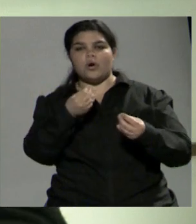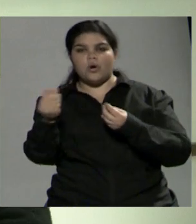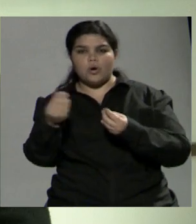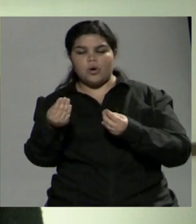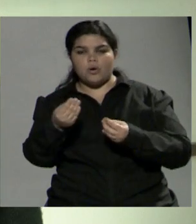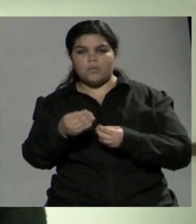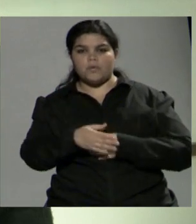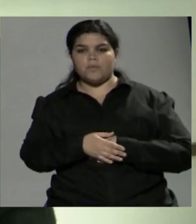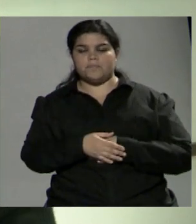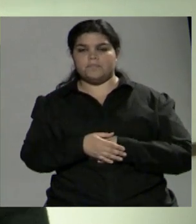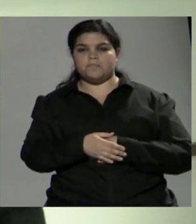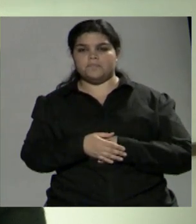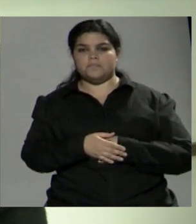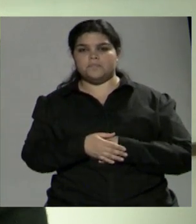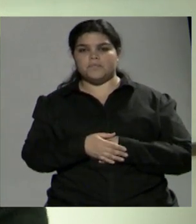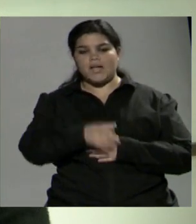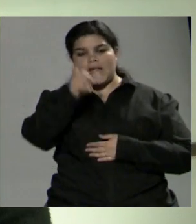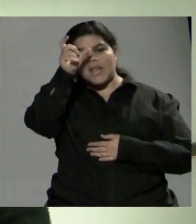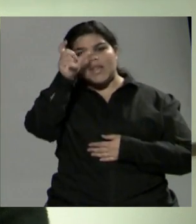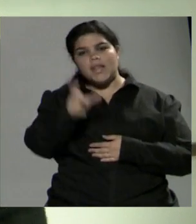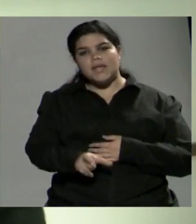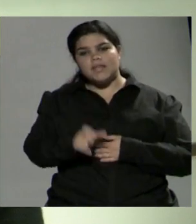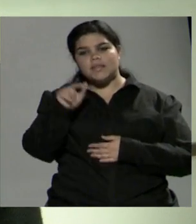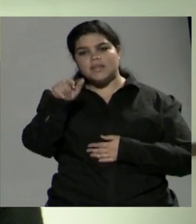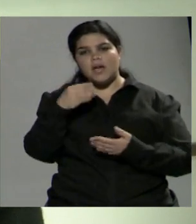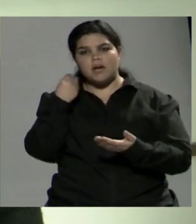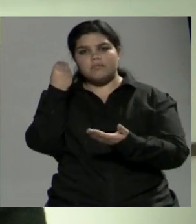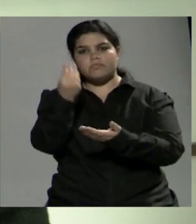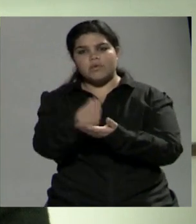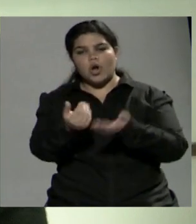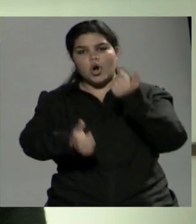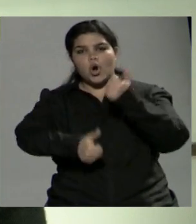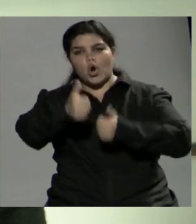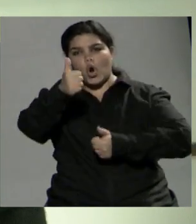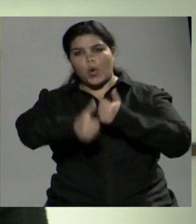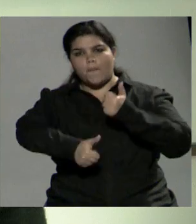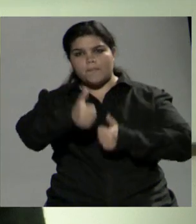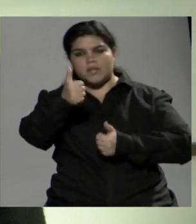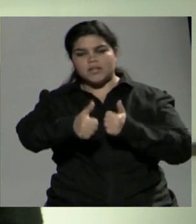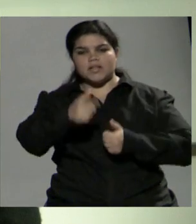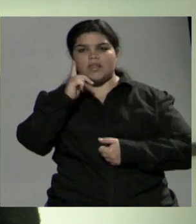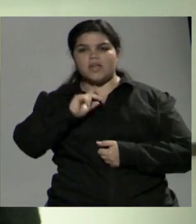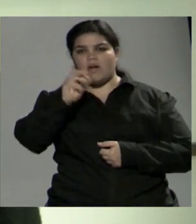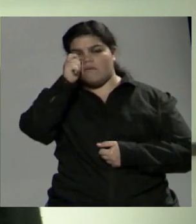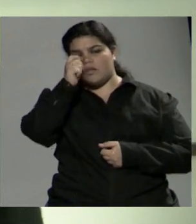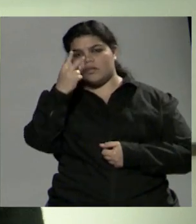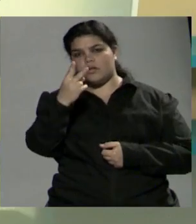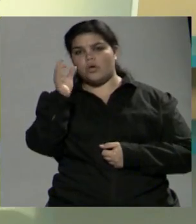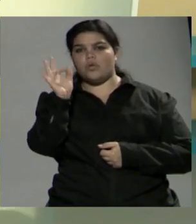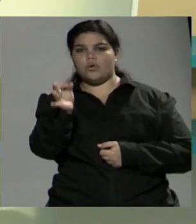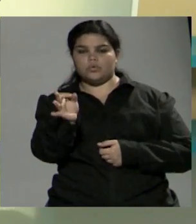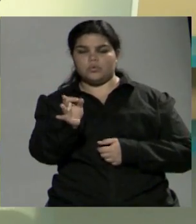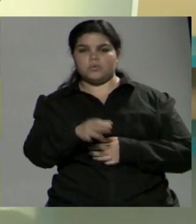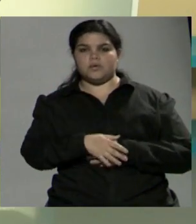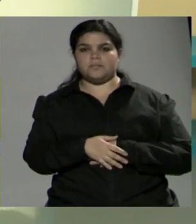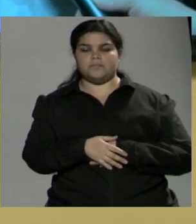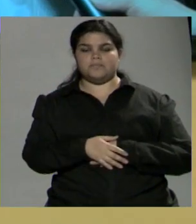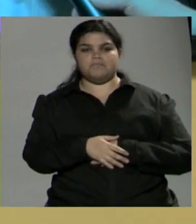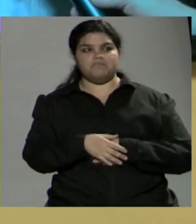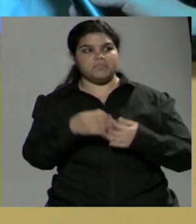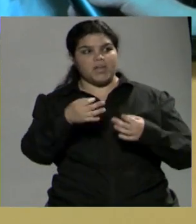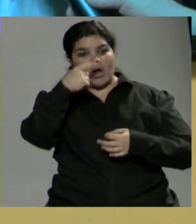emergente en el sentido de que es un líder que se comienza a construir, no sabemos qué es lo que va a pasar con él